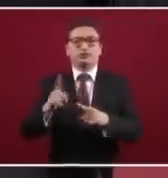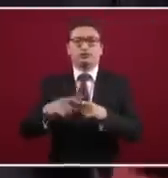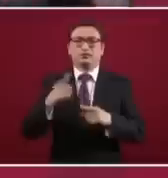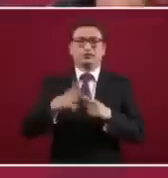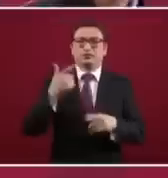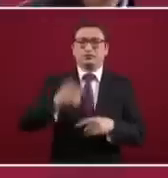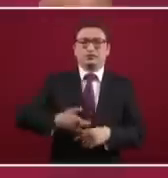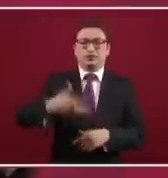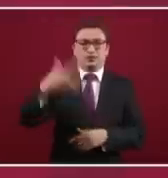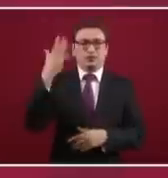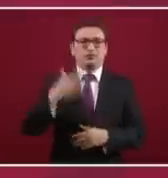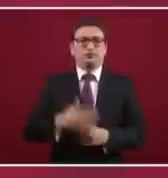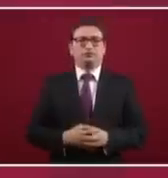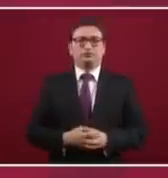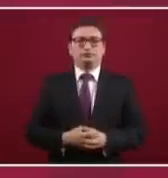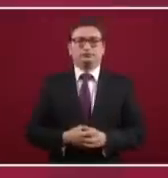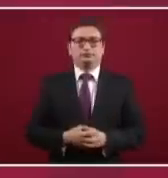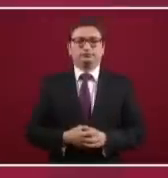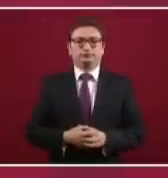costaban carísimo.